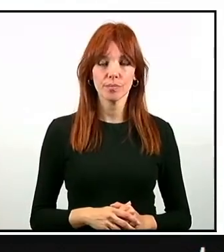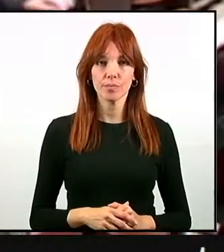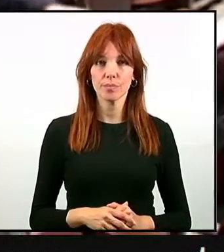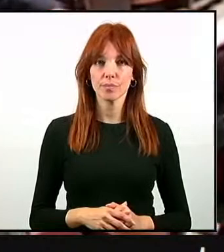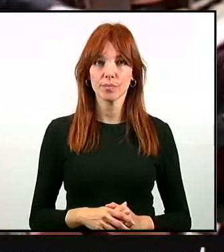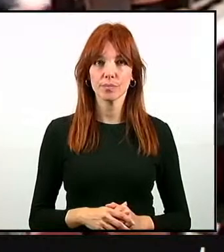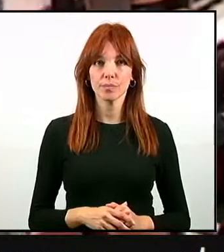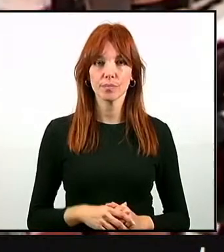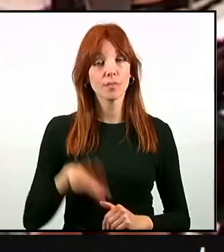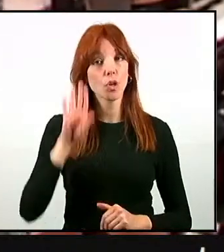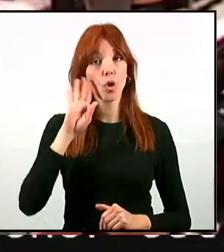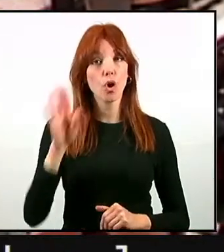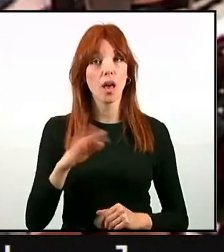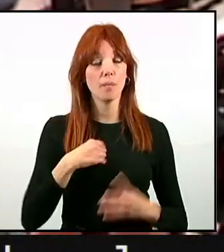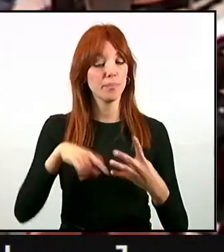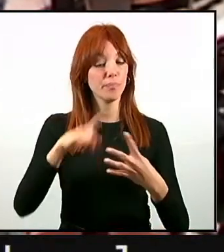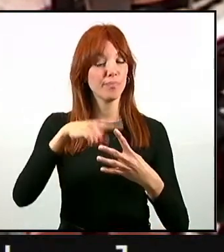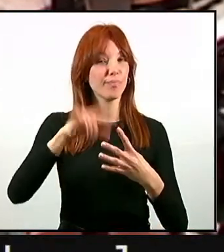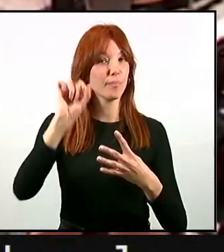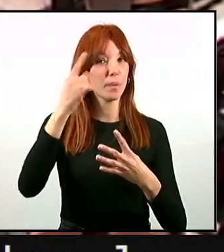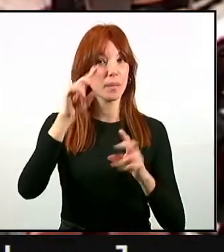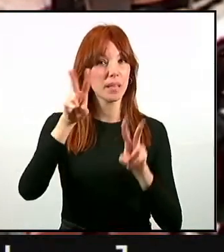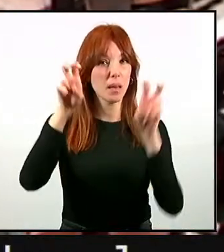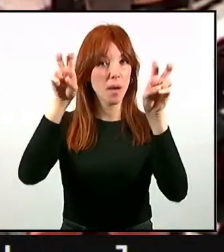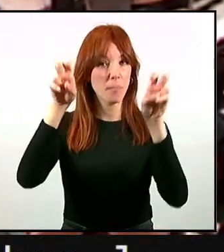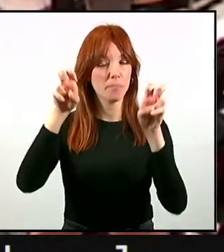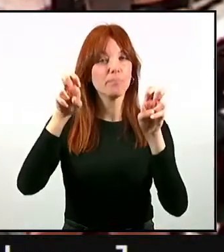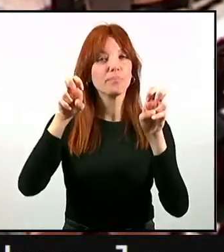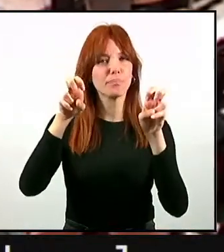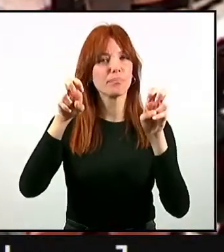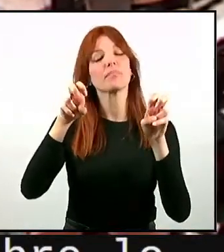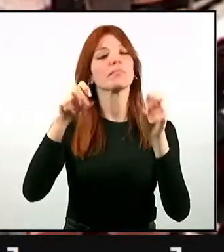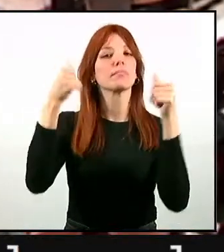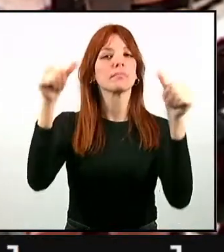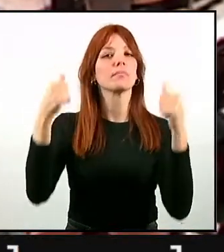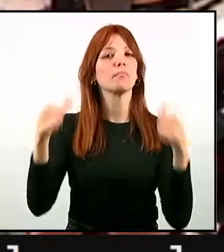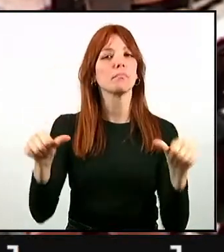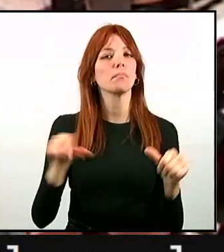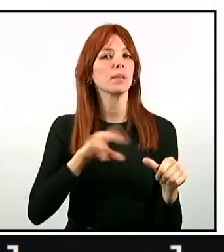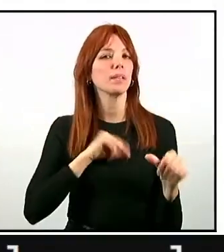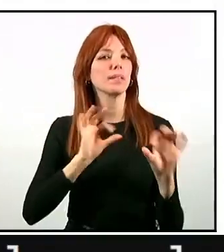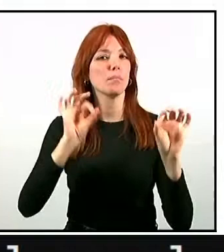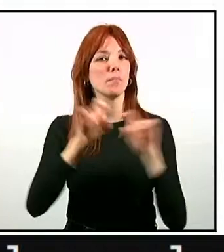Muy buenas. Sobre lo primero, sobre lo de Envision, ¿cuál es el siguiente paso ahora?